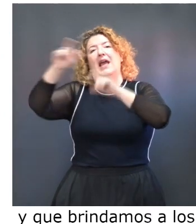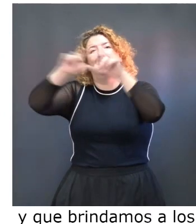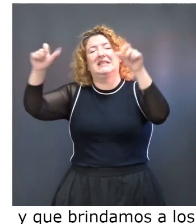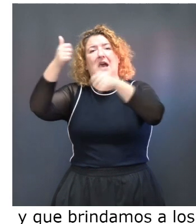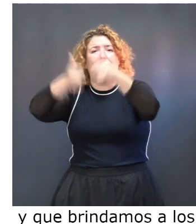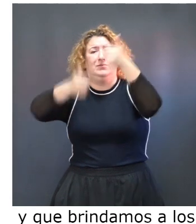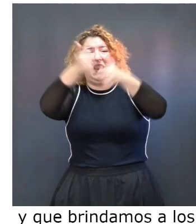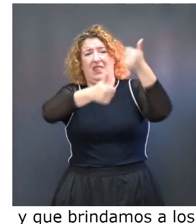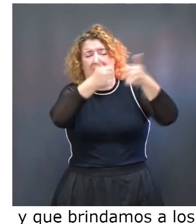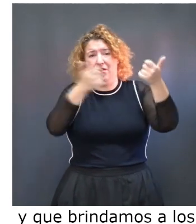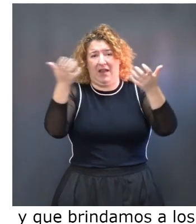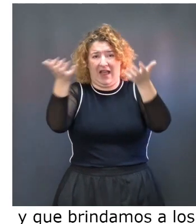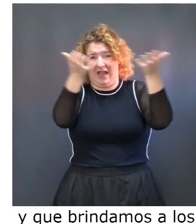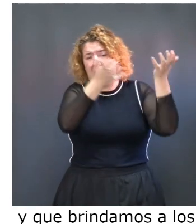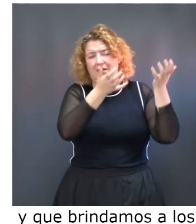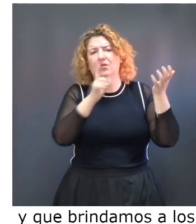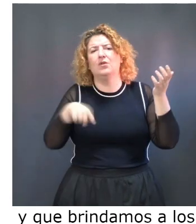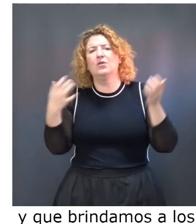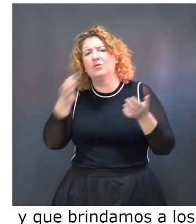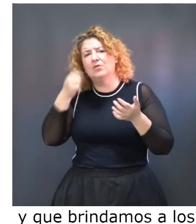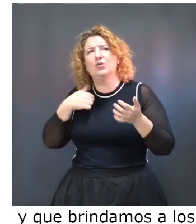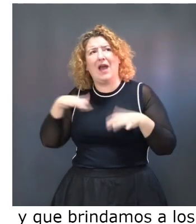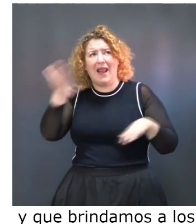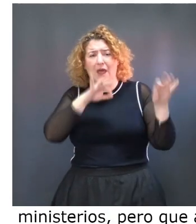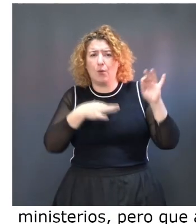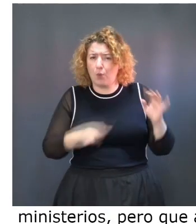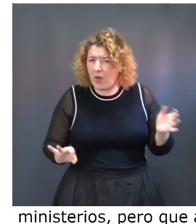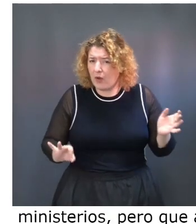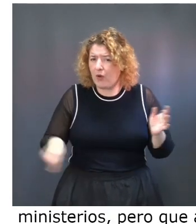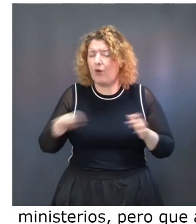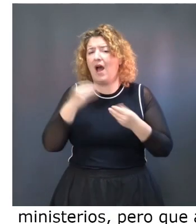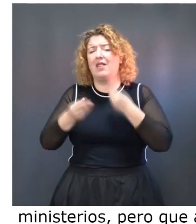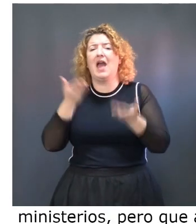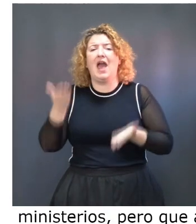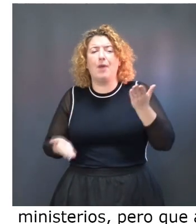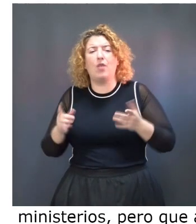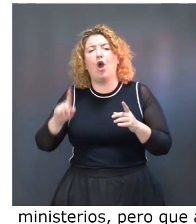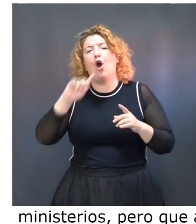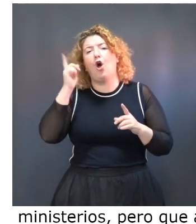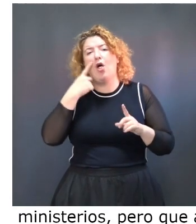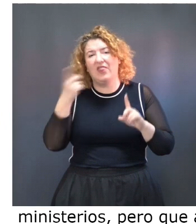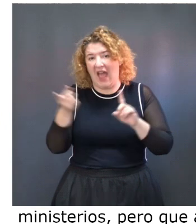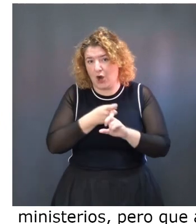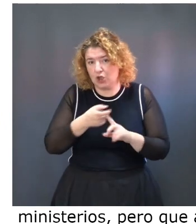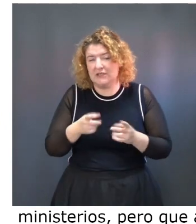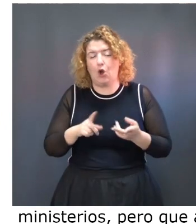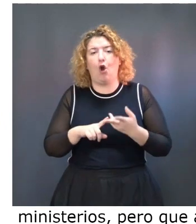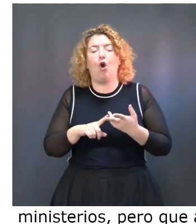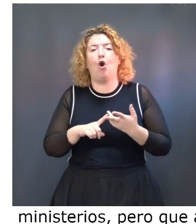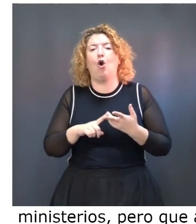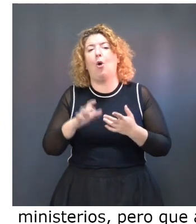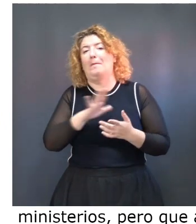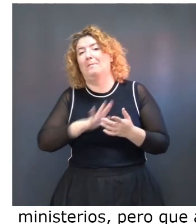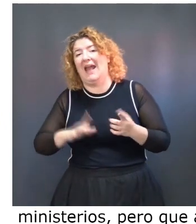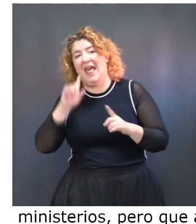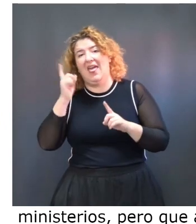privadas. Bueno, cuál es la realidad a la hora de elegir, ¿no? Hablamos de evaluaciones, hablamos de diagnósticos o de prediagnósticos